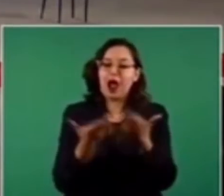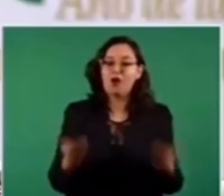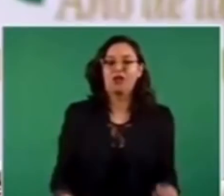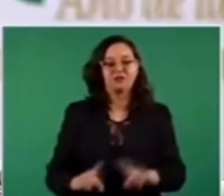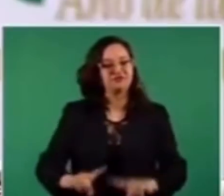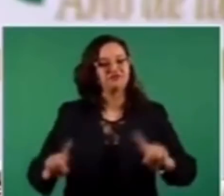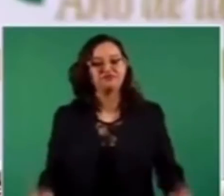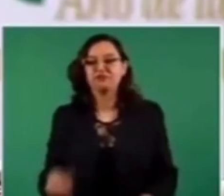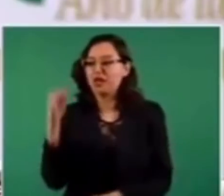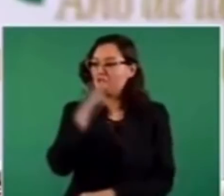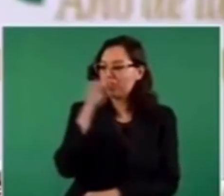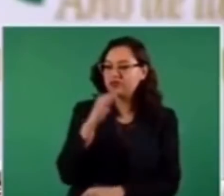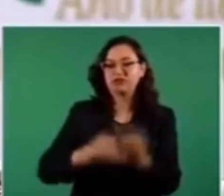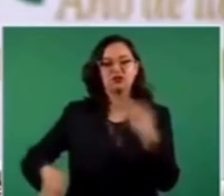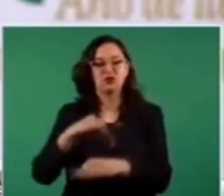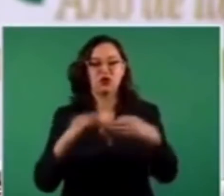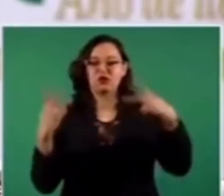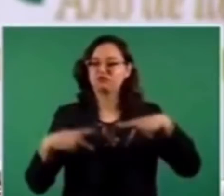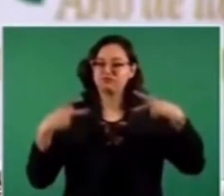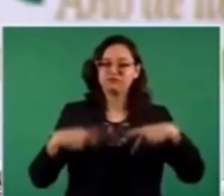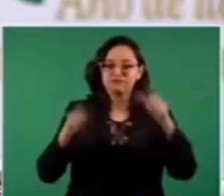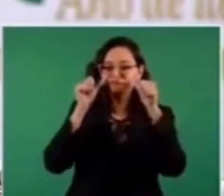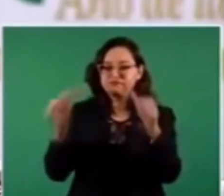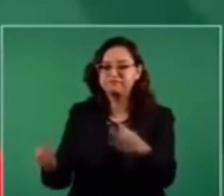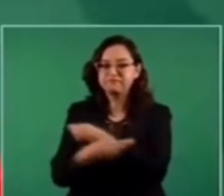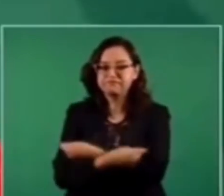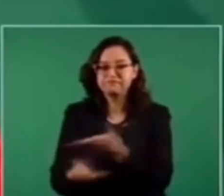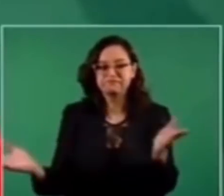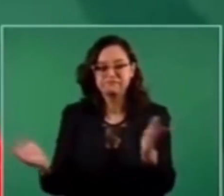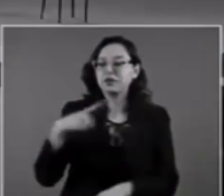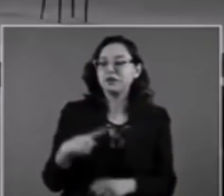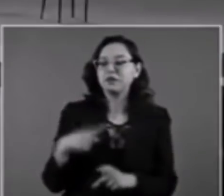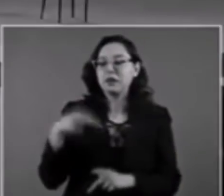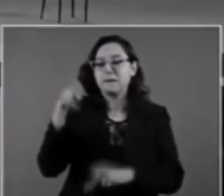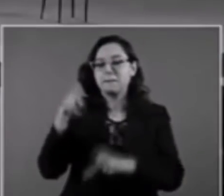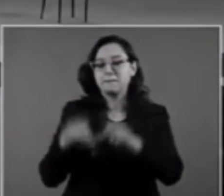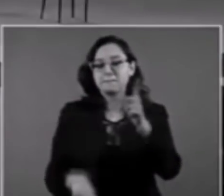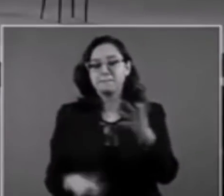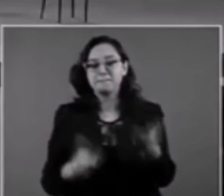son gratuitos para todas y todos los mexicanos que la soliciten